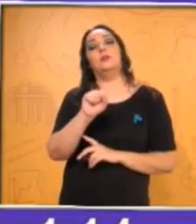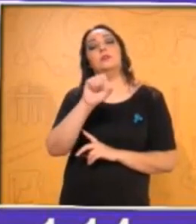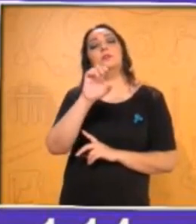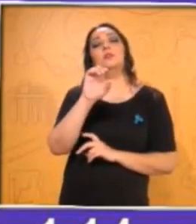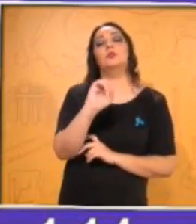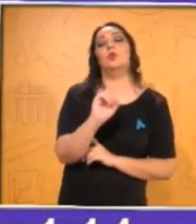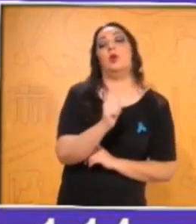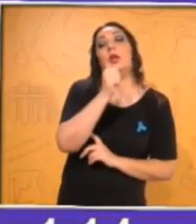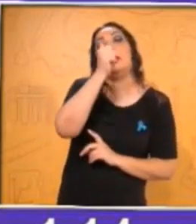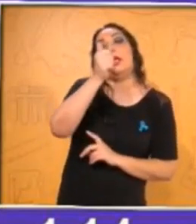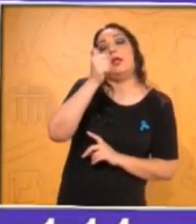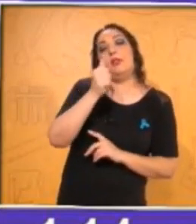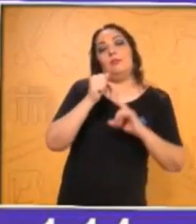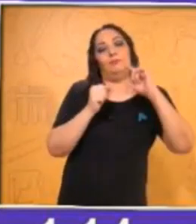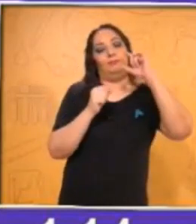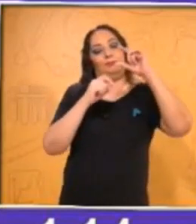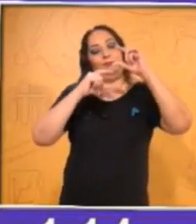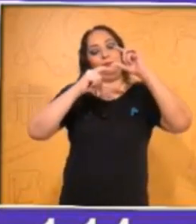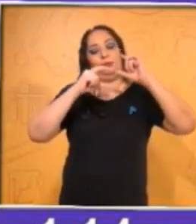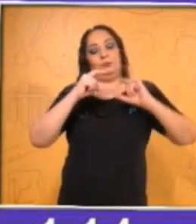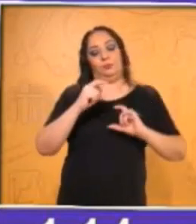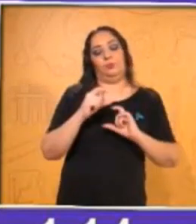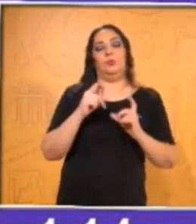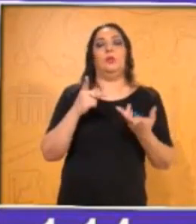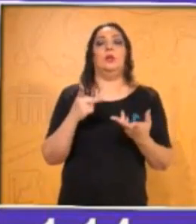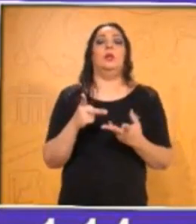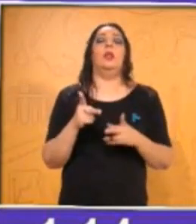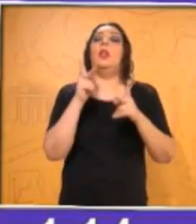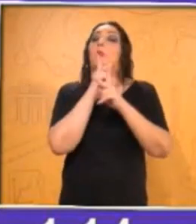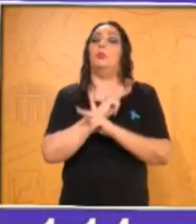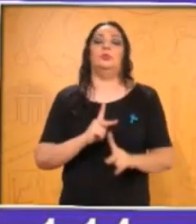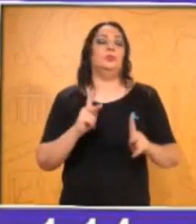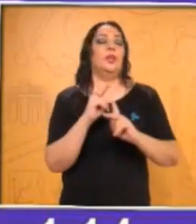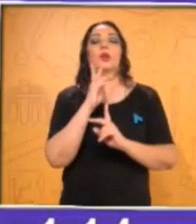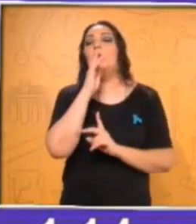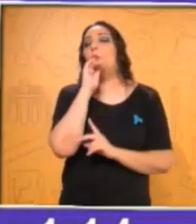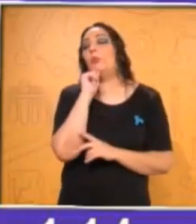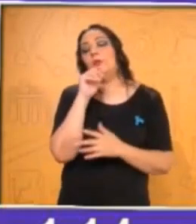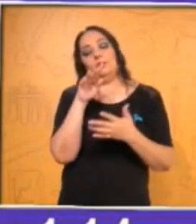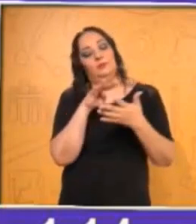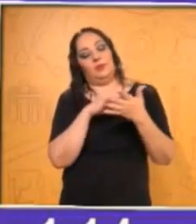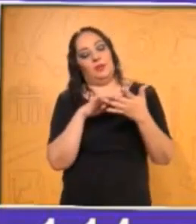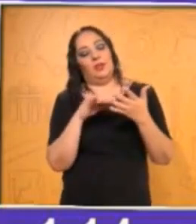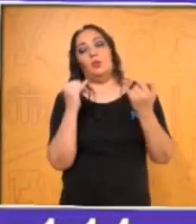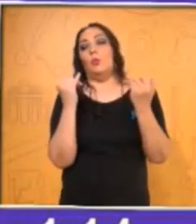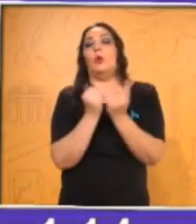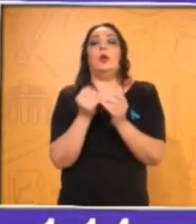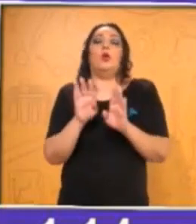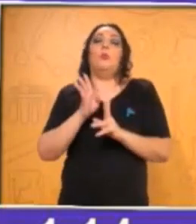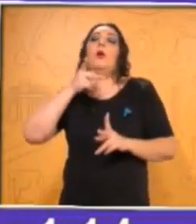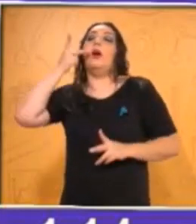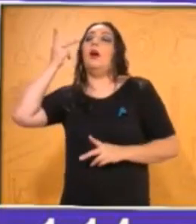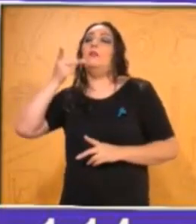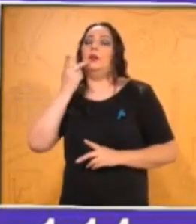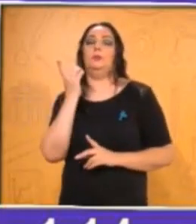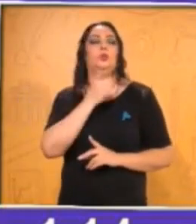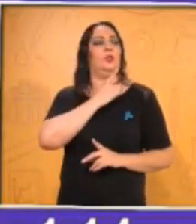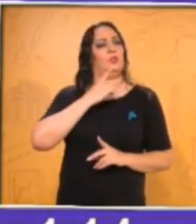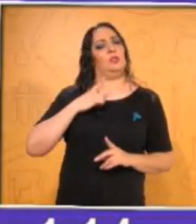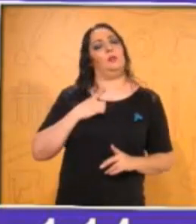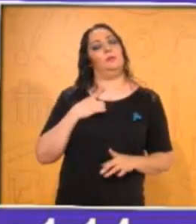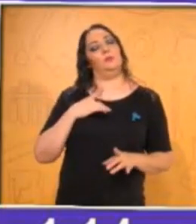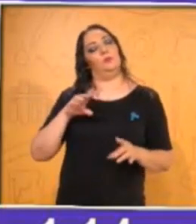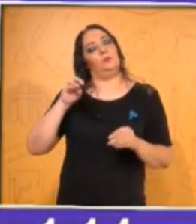Y se lee con entonación. La poesía no se puede leer así tal cual como nosotros hablamos. Tiene que leerse con cierto